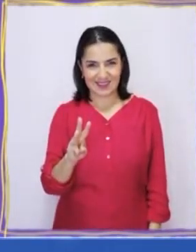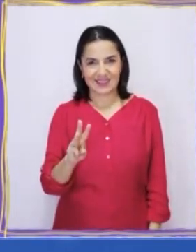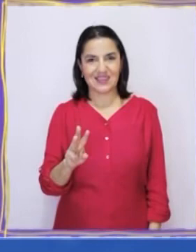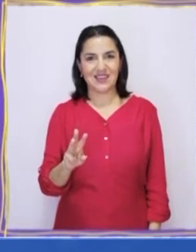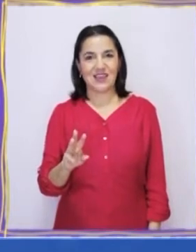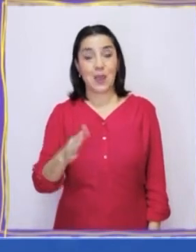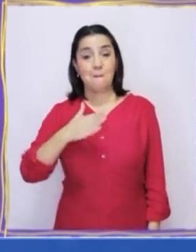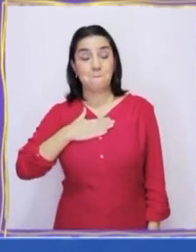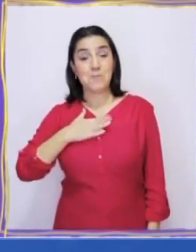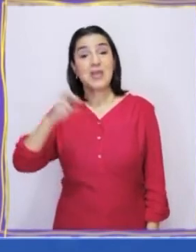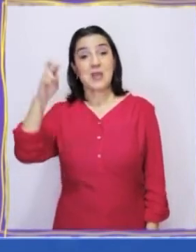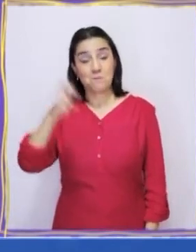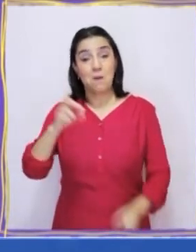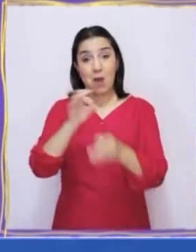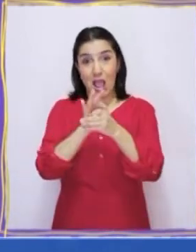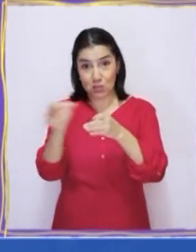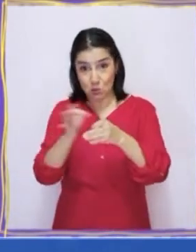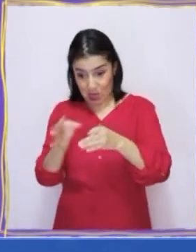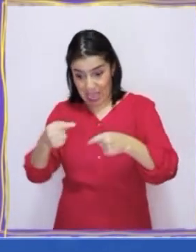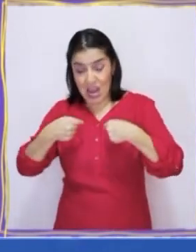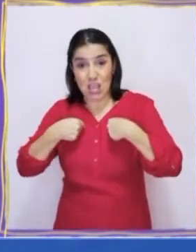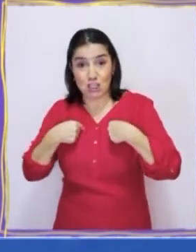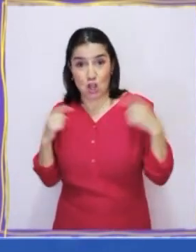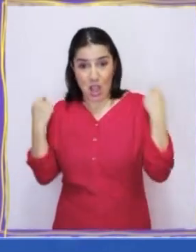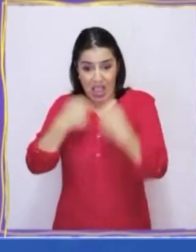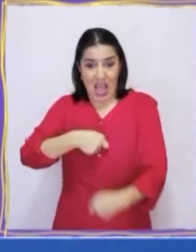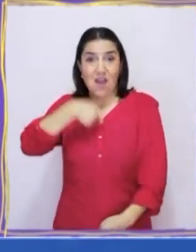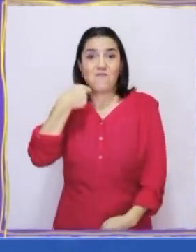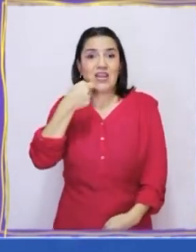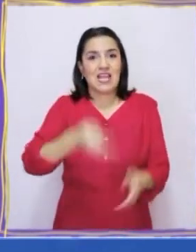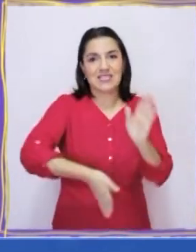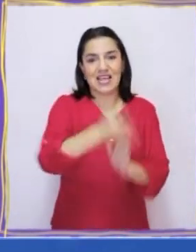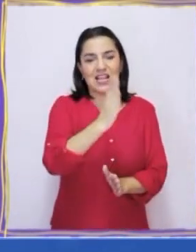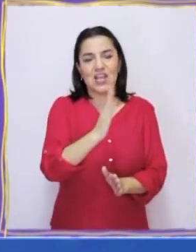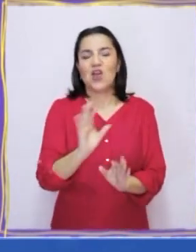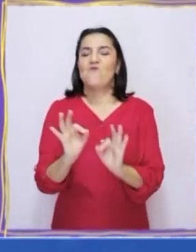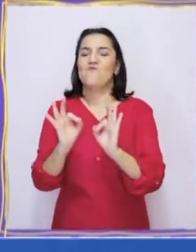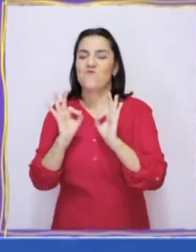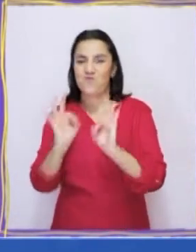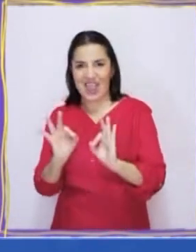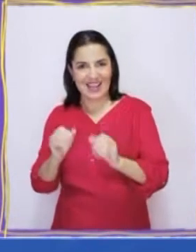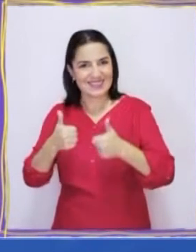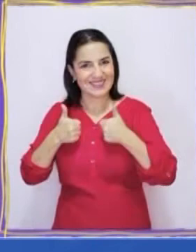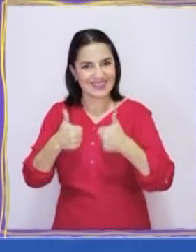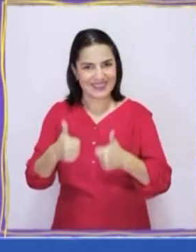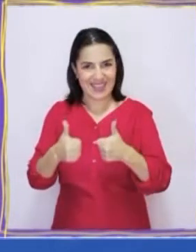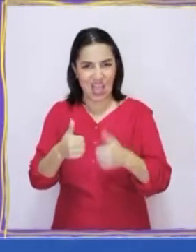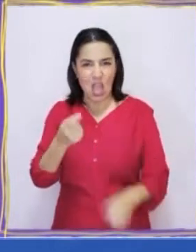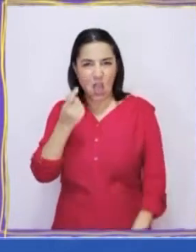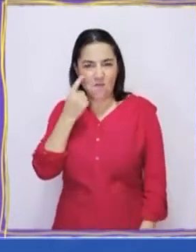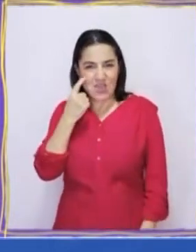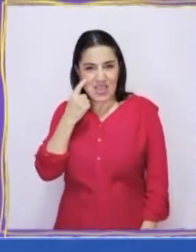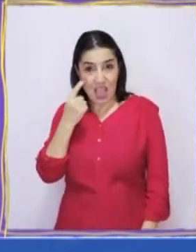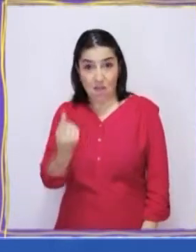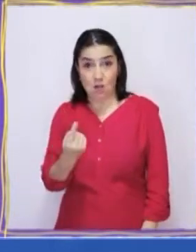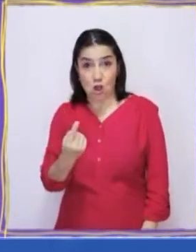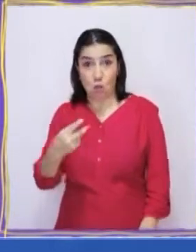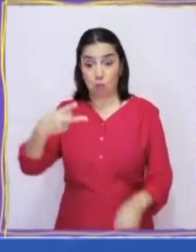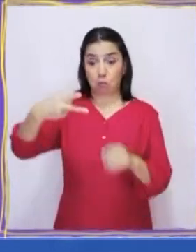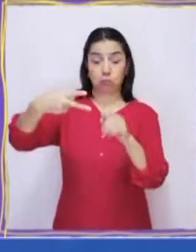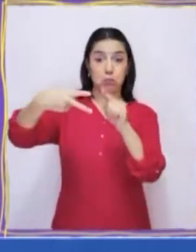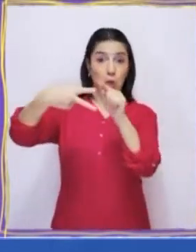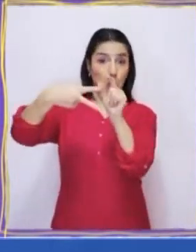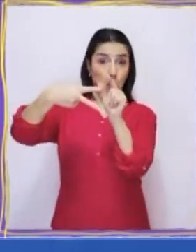3. Mi papá sugiere que me abrigue para salir. Muy bien. Si nos fijamos bien, en las dos